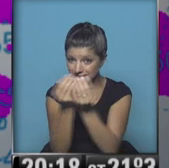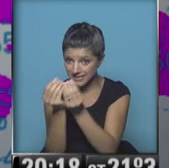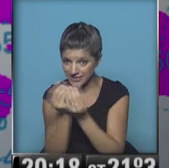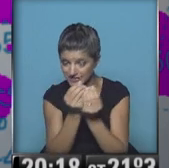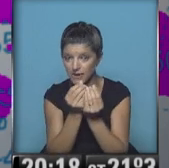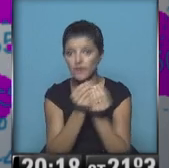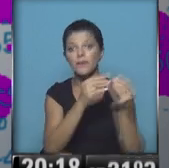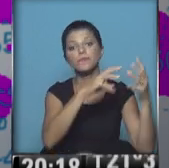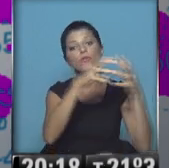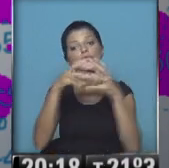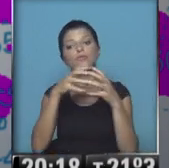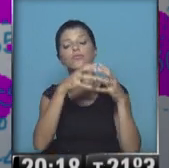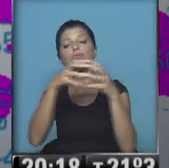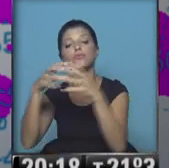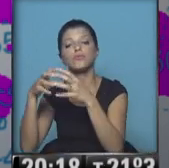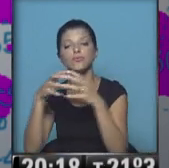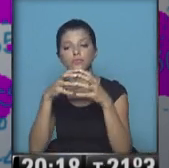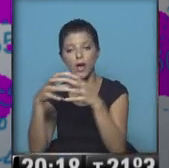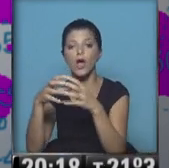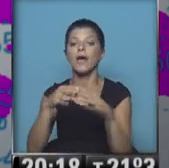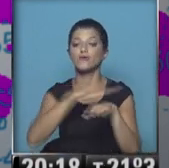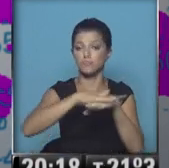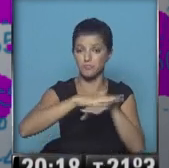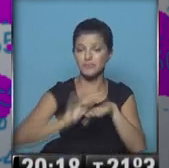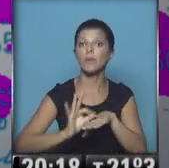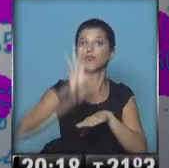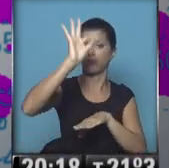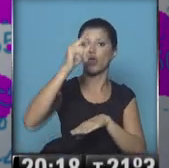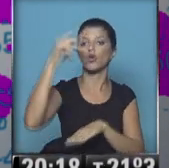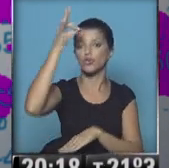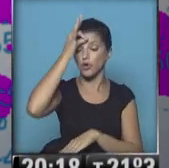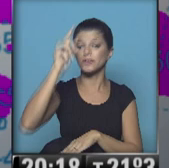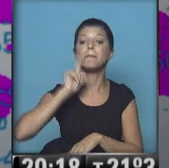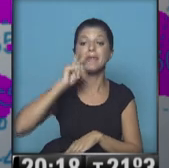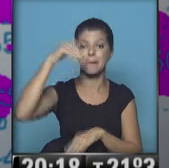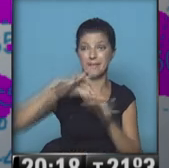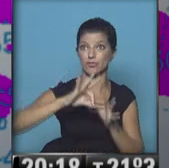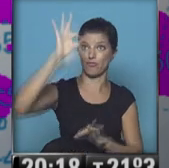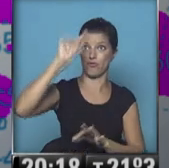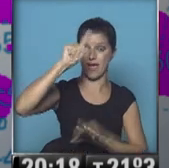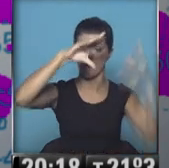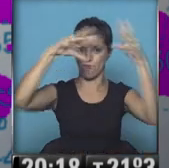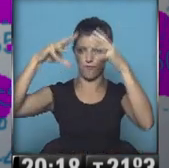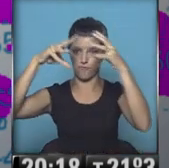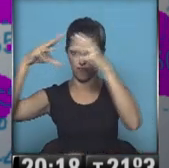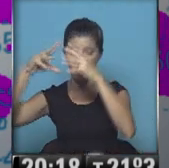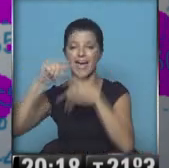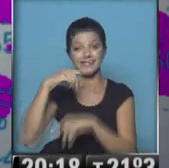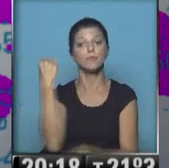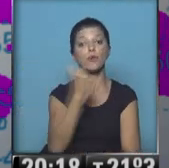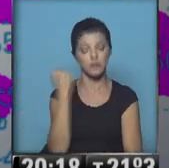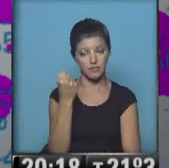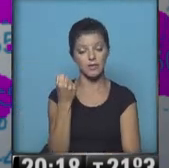se desplazan entre superficie y 12.000 metros de altura. Prácticamente es una columna de cenizas bastante importante, pero se